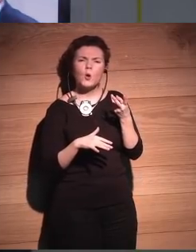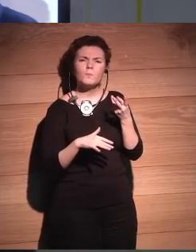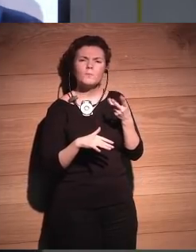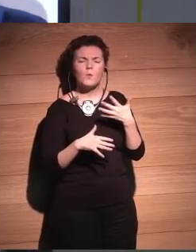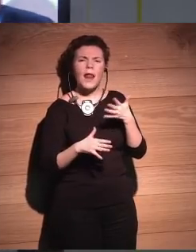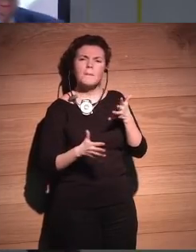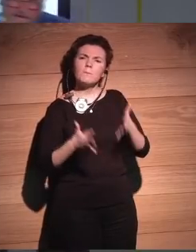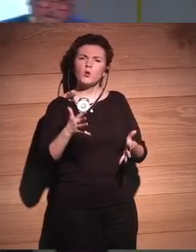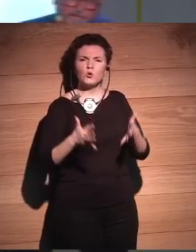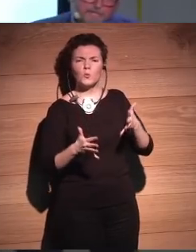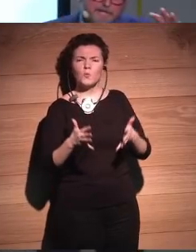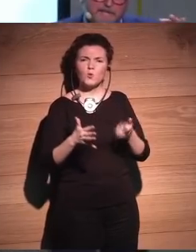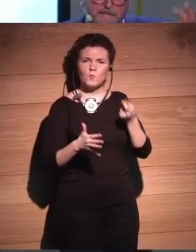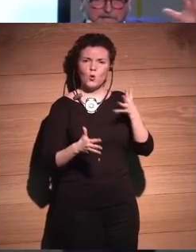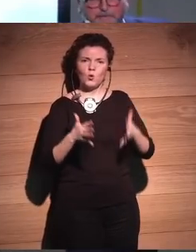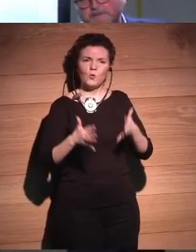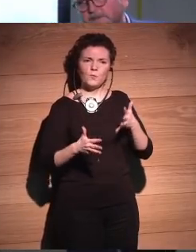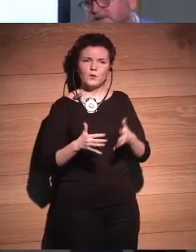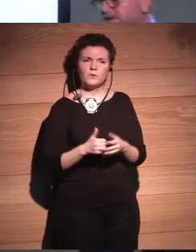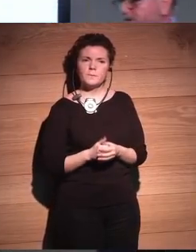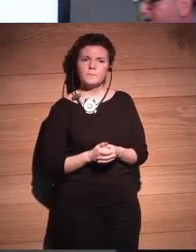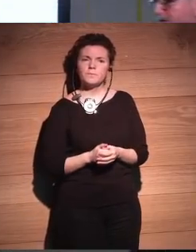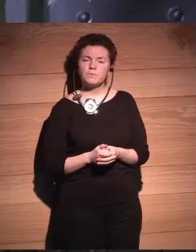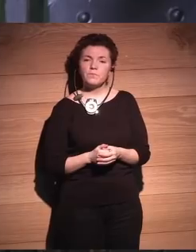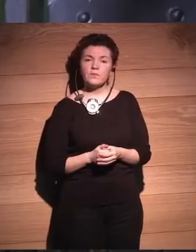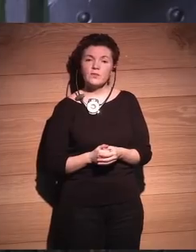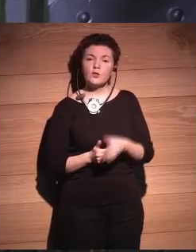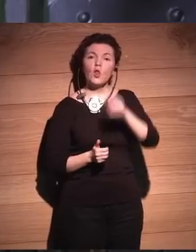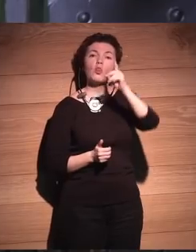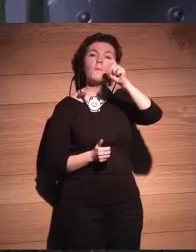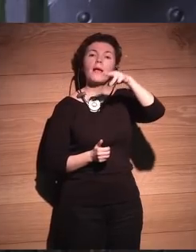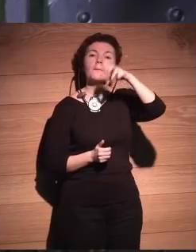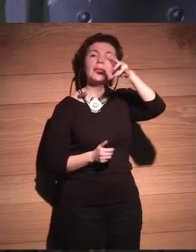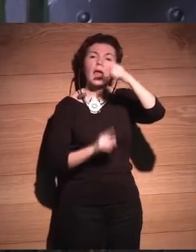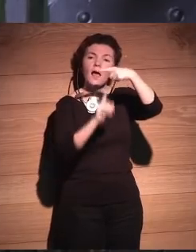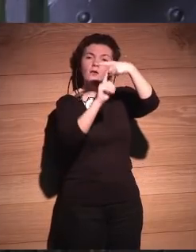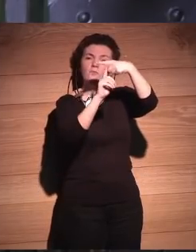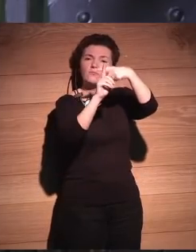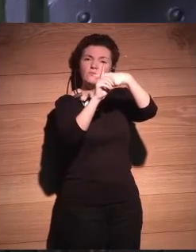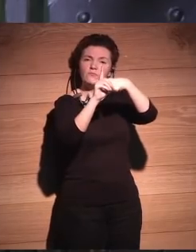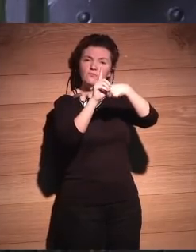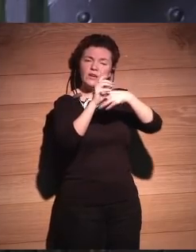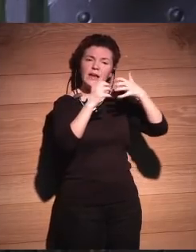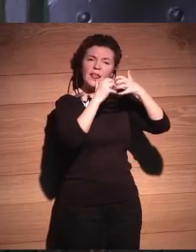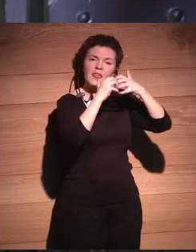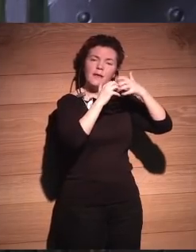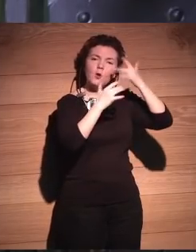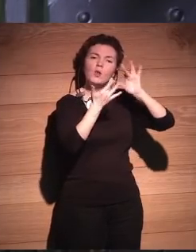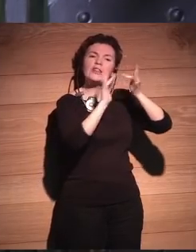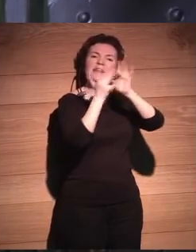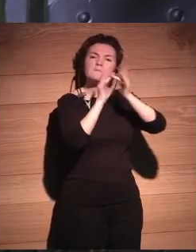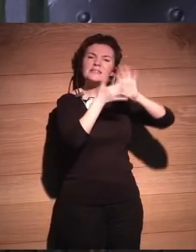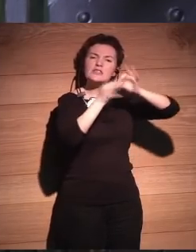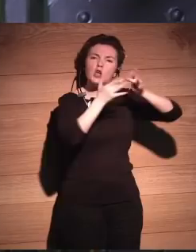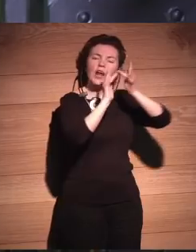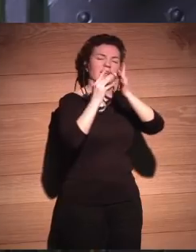demasiado mecánicos, ¿no? Entonces, a medida que la dopamina baja en el cerebro, los transmisores no funcionan tan